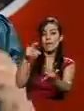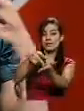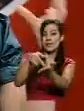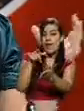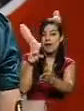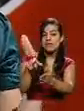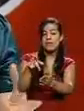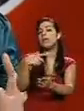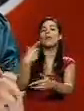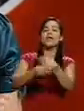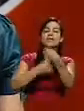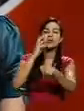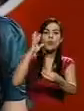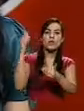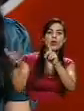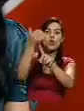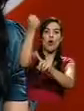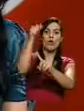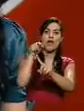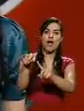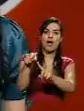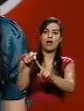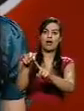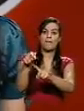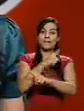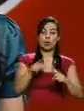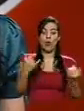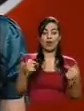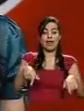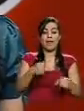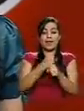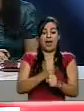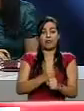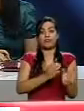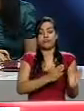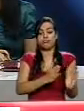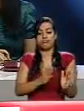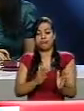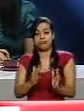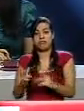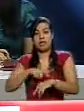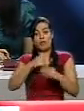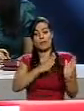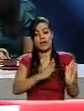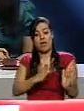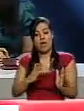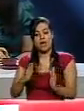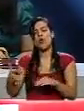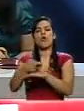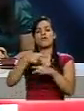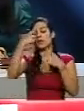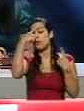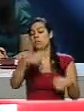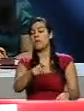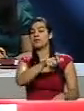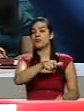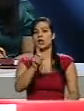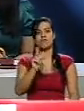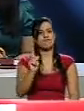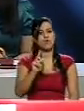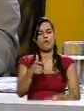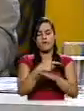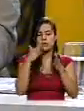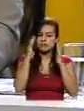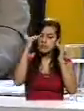en la creación, en el sueño de vivienda digna, pues en esa etapa de transición el gobierno bolivariano no ha dejado solo a nuestro pueblo. Fíjate, ya todos